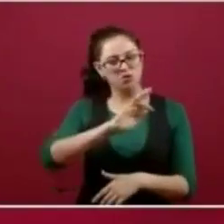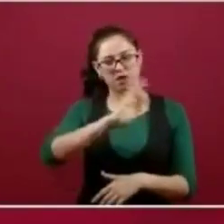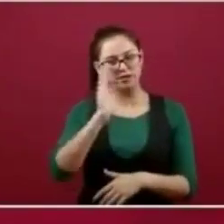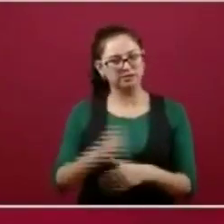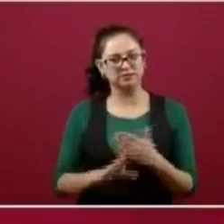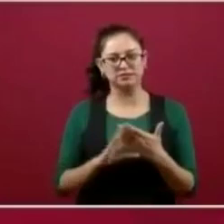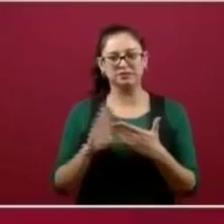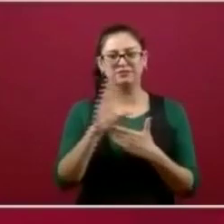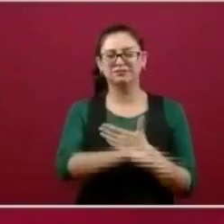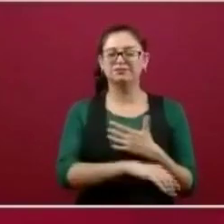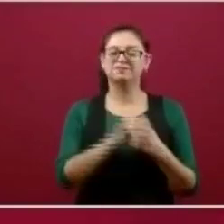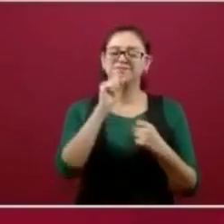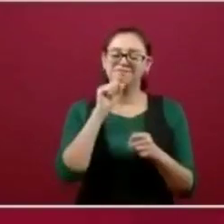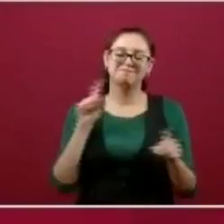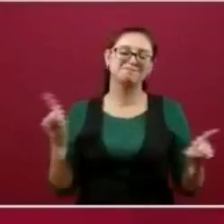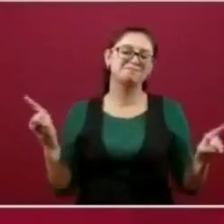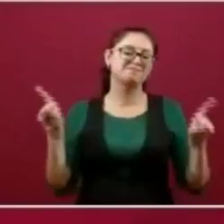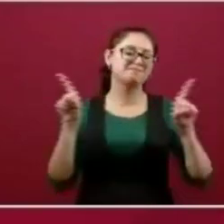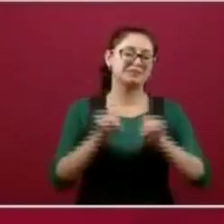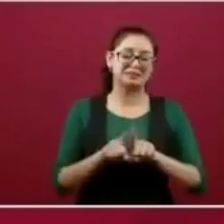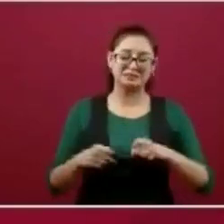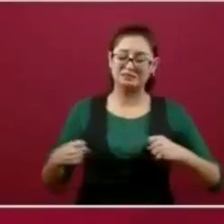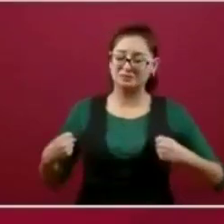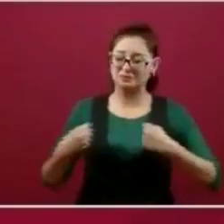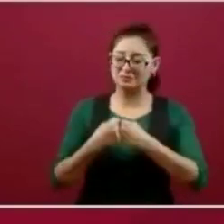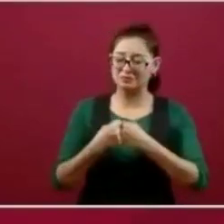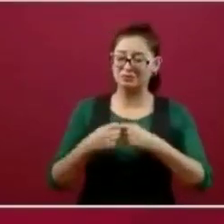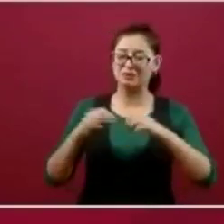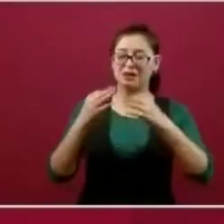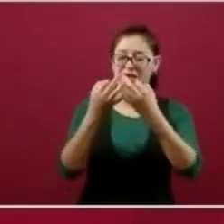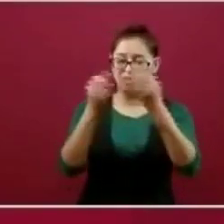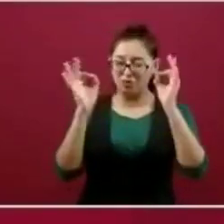en aduanas, en migración,